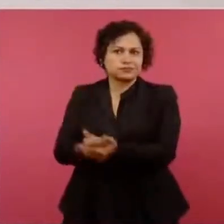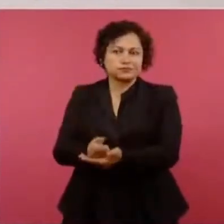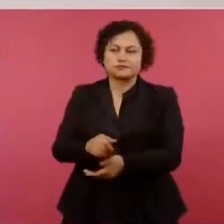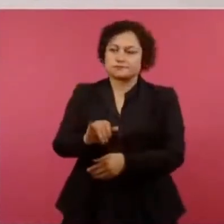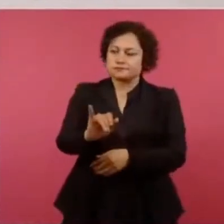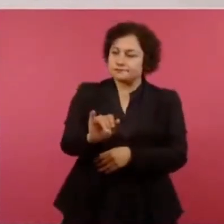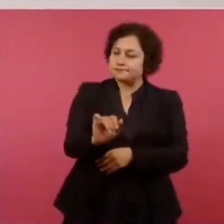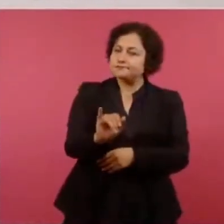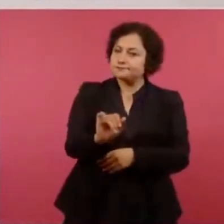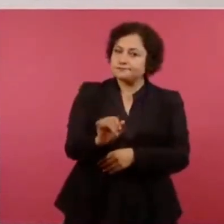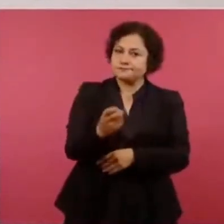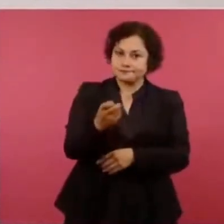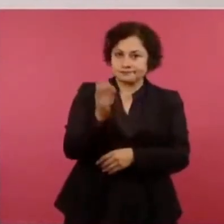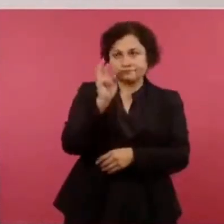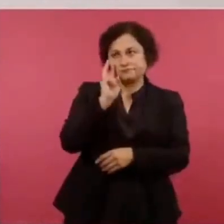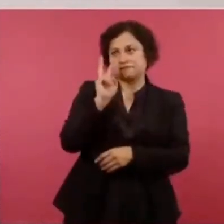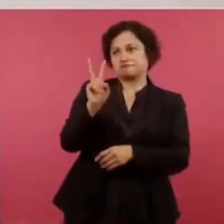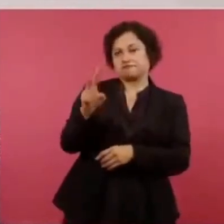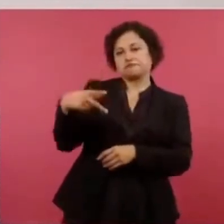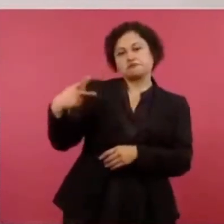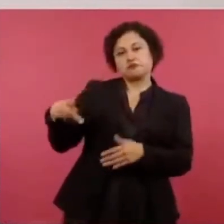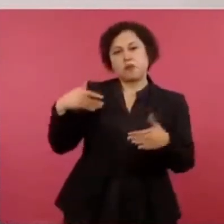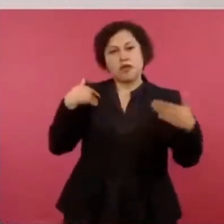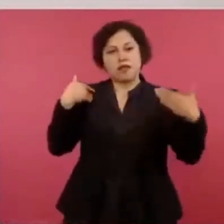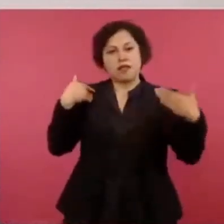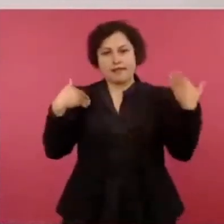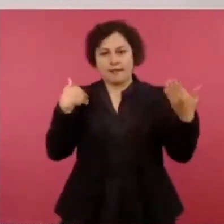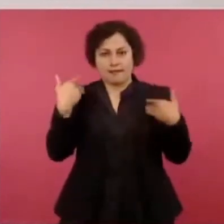un espectáculo, ¿no?